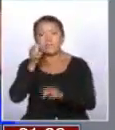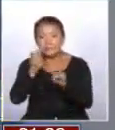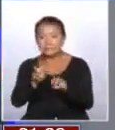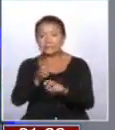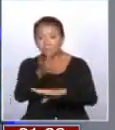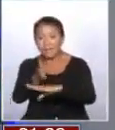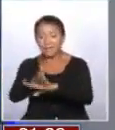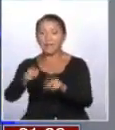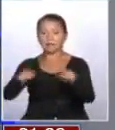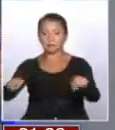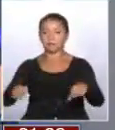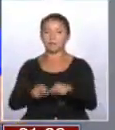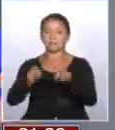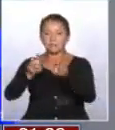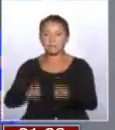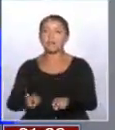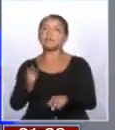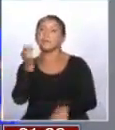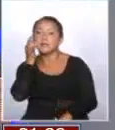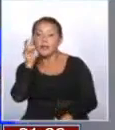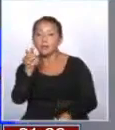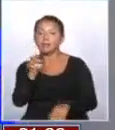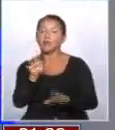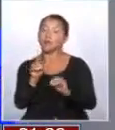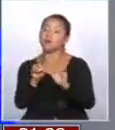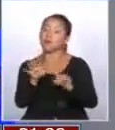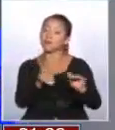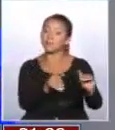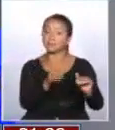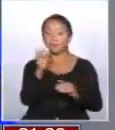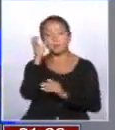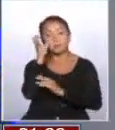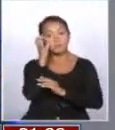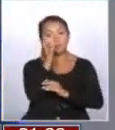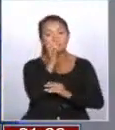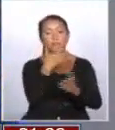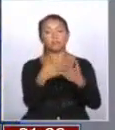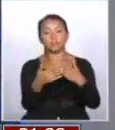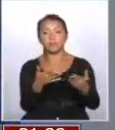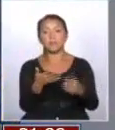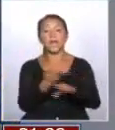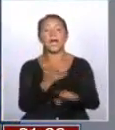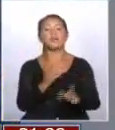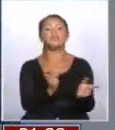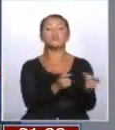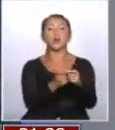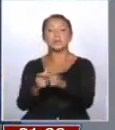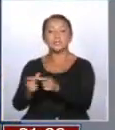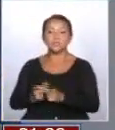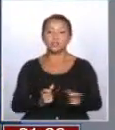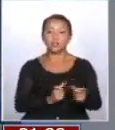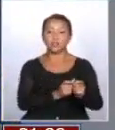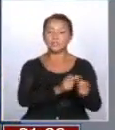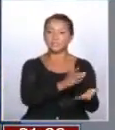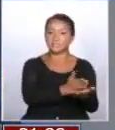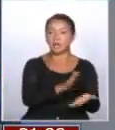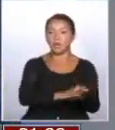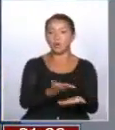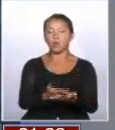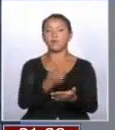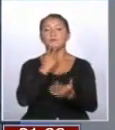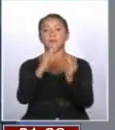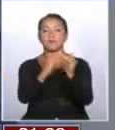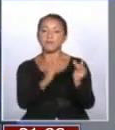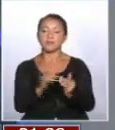ustedes están grabando en vivo lo que pasa en la sala, están en comisiones, en la comisión de salud, de vivienda,